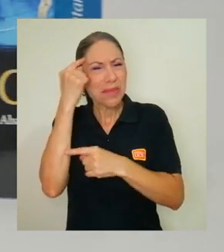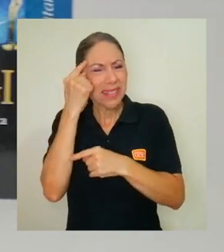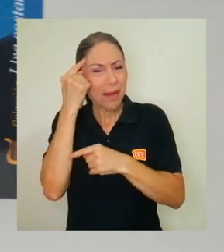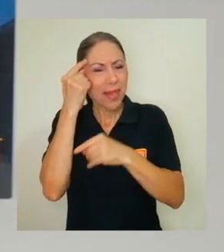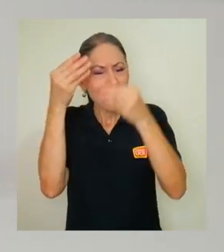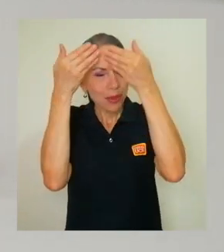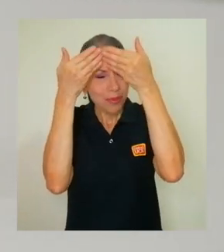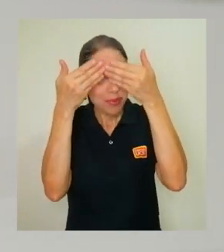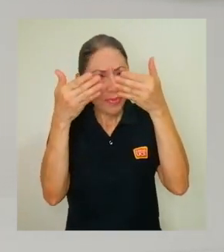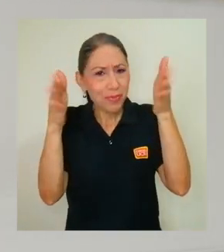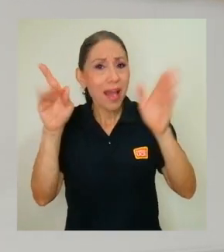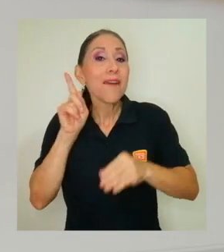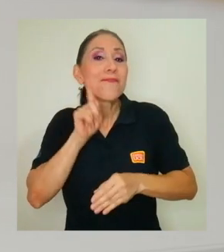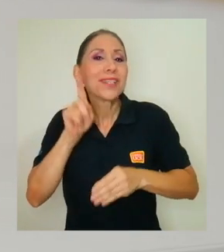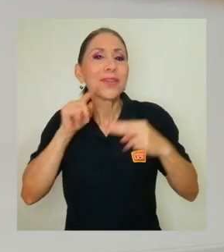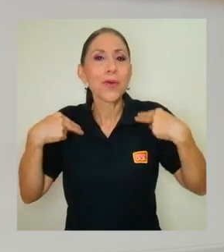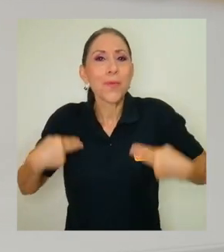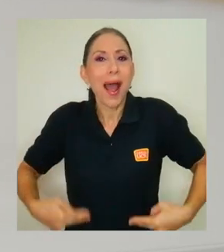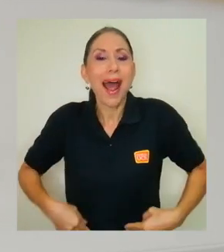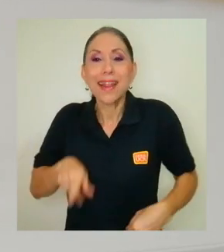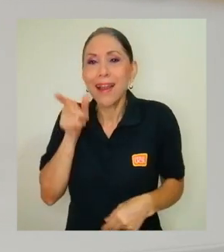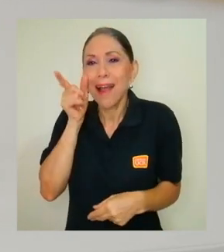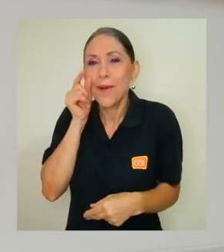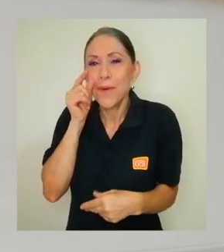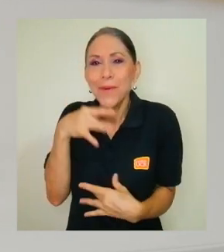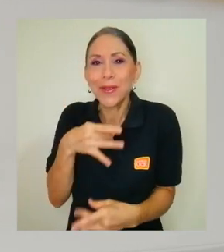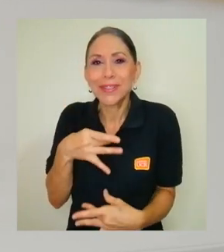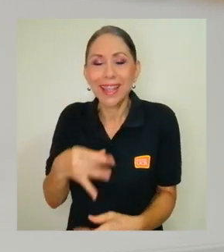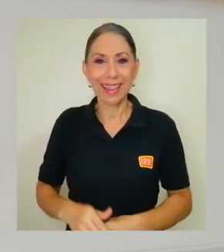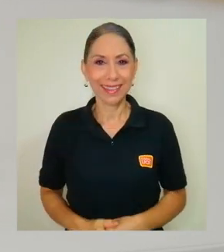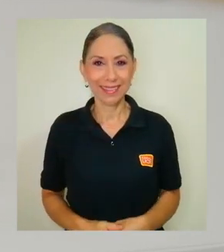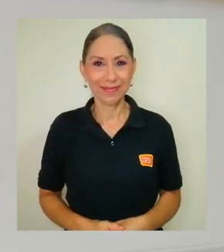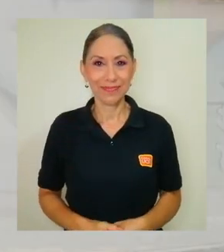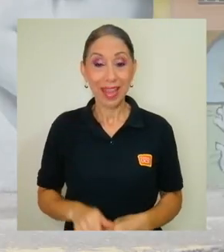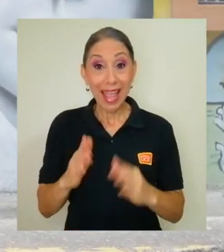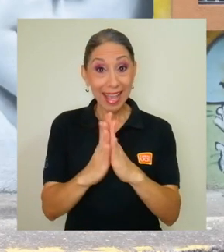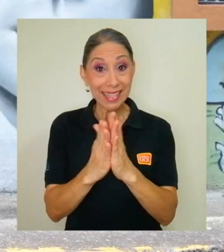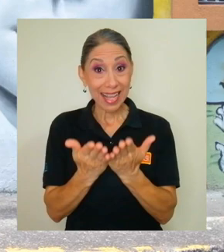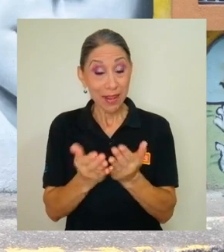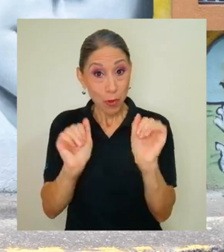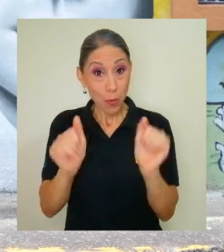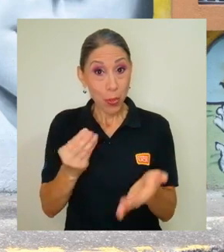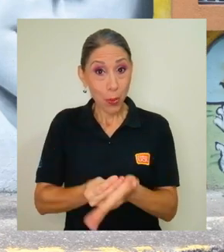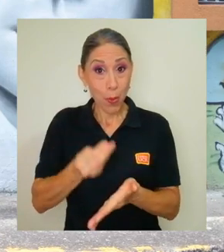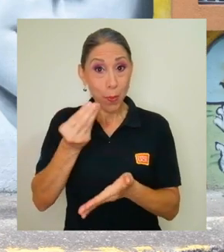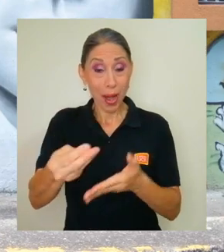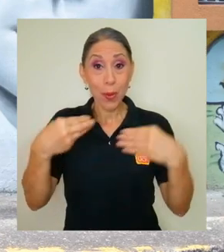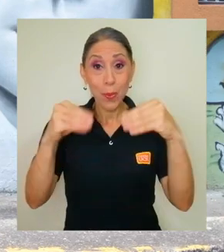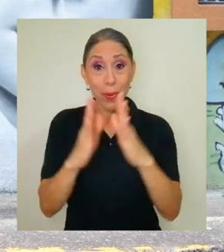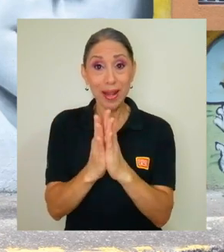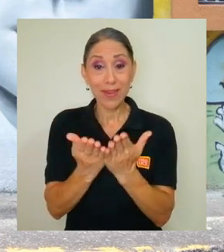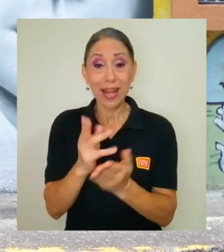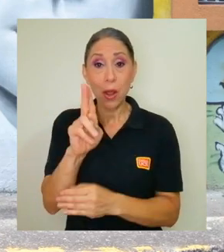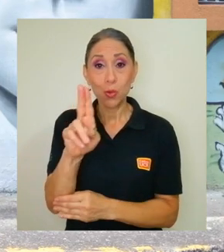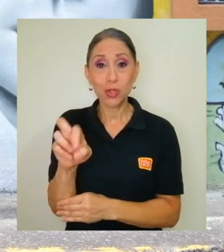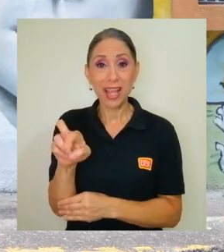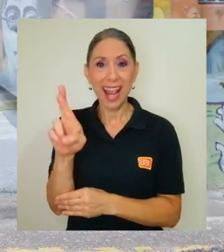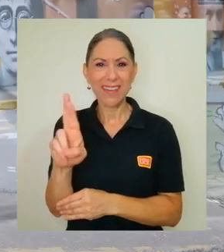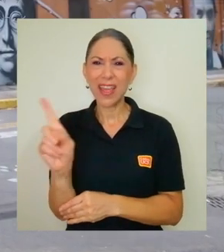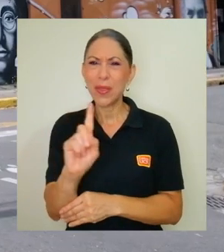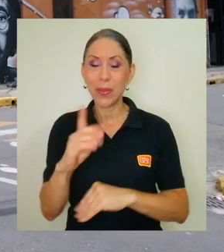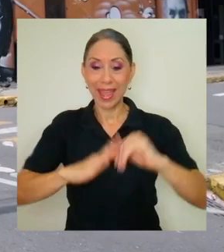amplitud del pensamiento, la ficción humana y la curiosidad. Este libro está disponible en la librería